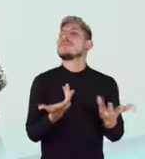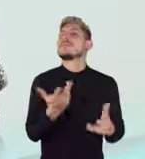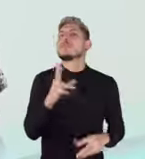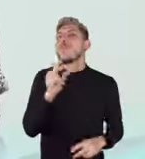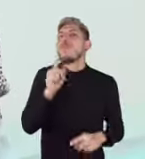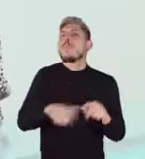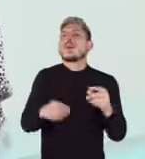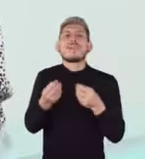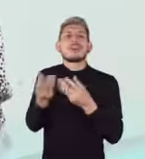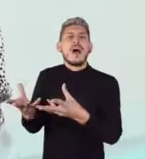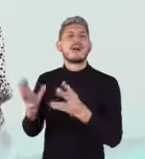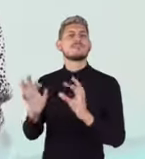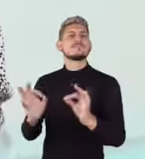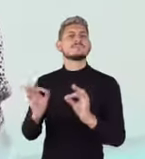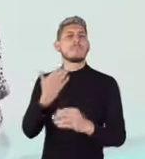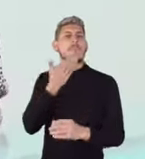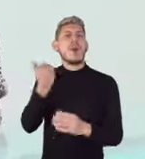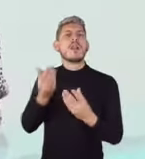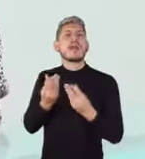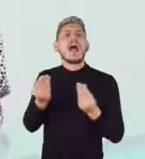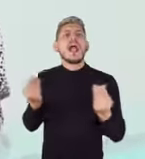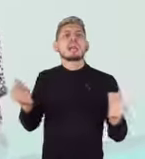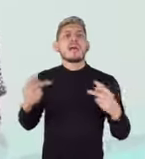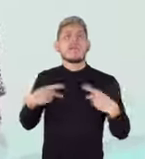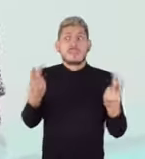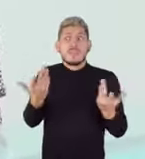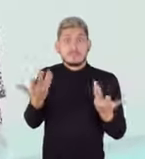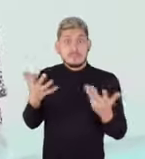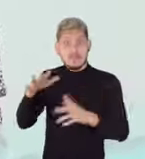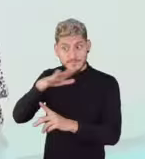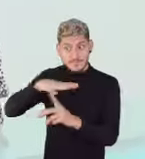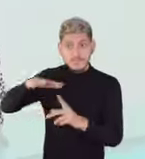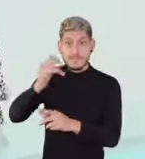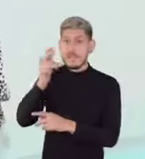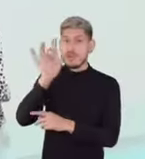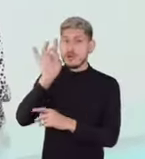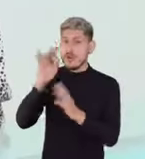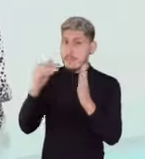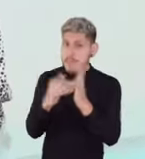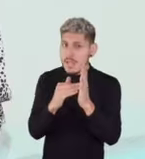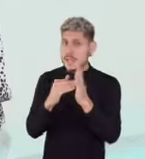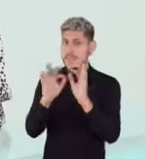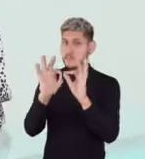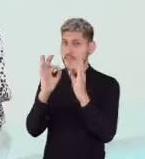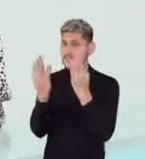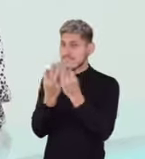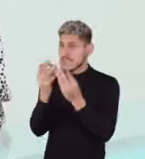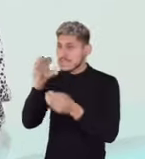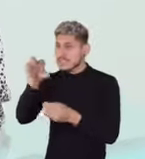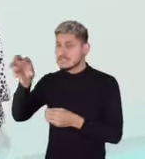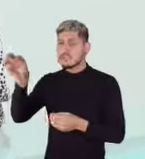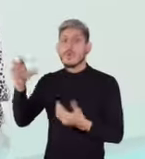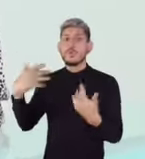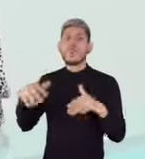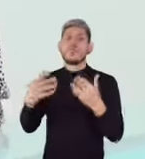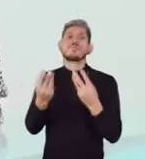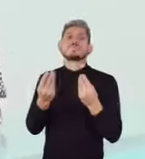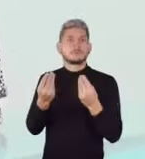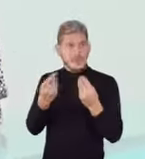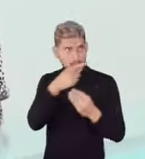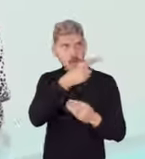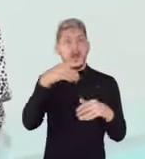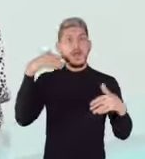una mejor calidad de vida a quienes están alrededor. 18.000 familias es un número importante y es un número que debe considerarlo